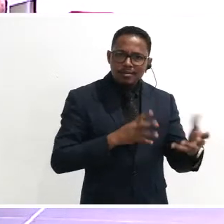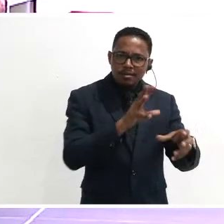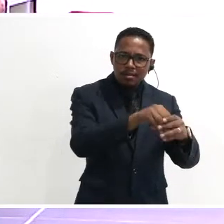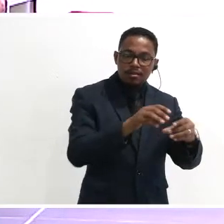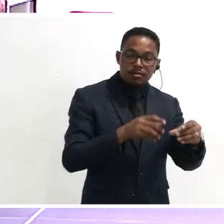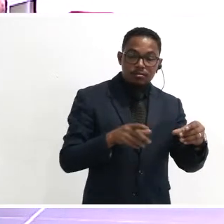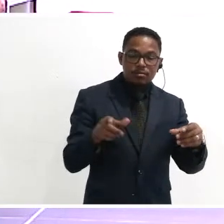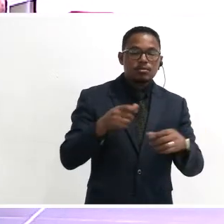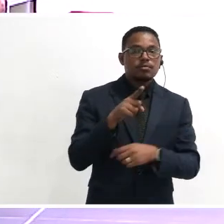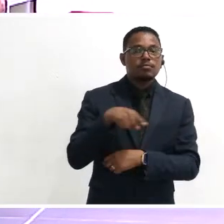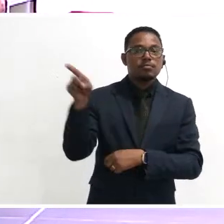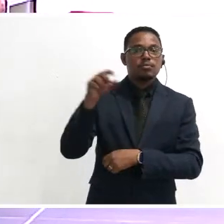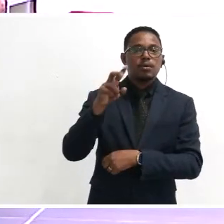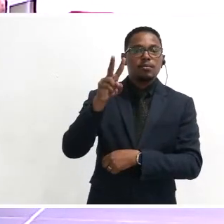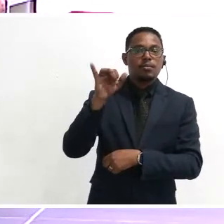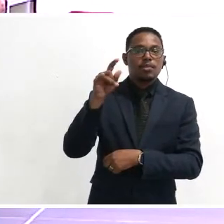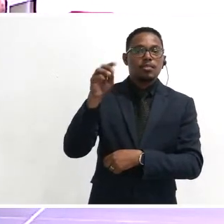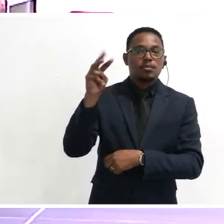Yeah.